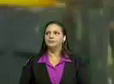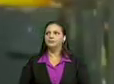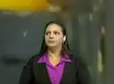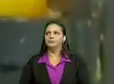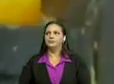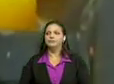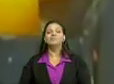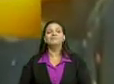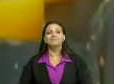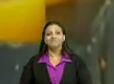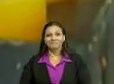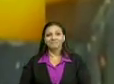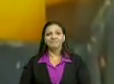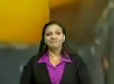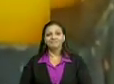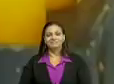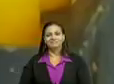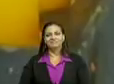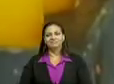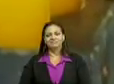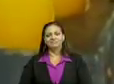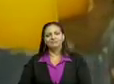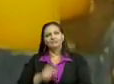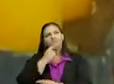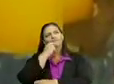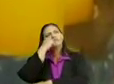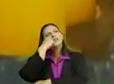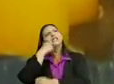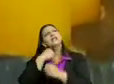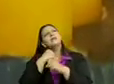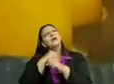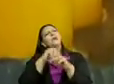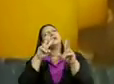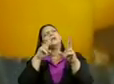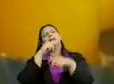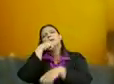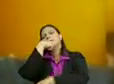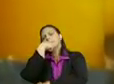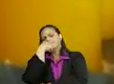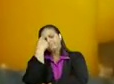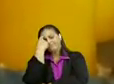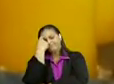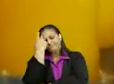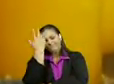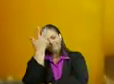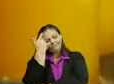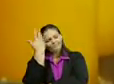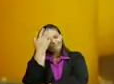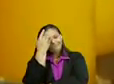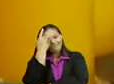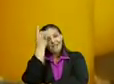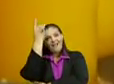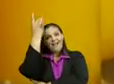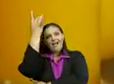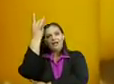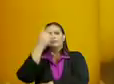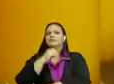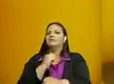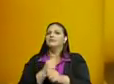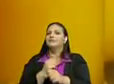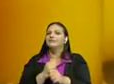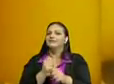Una muestra de que una idea puede llegar a ser un éxito con trabajo y entrega,